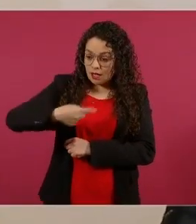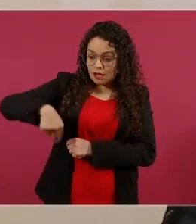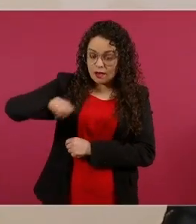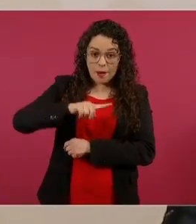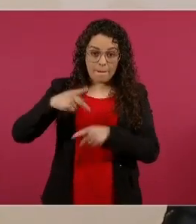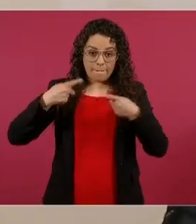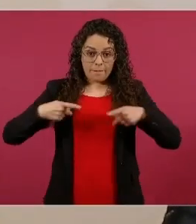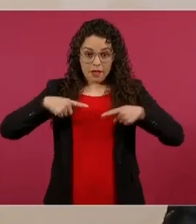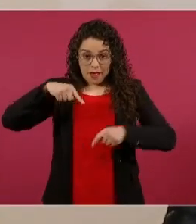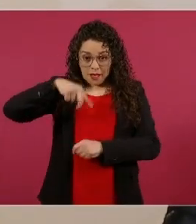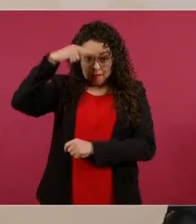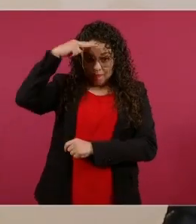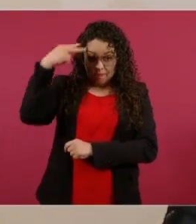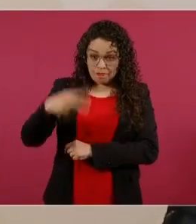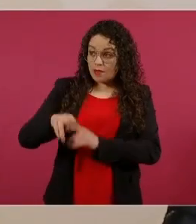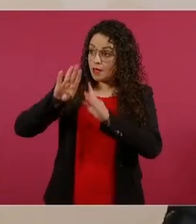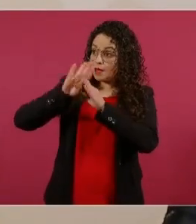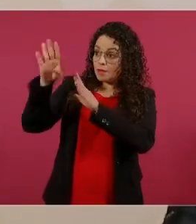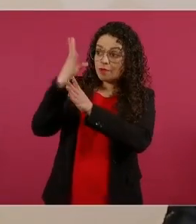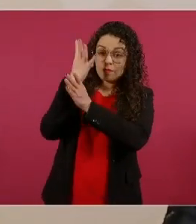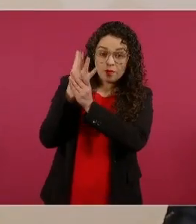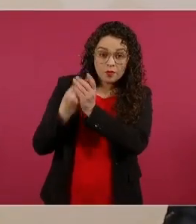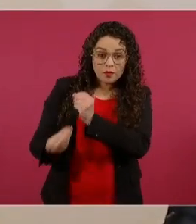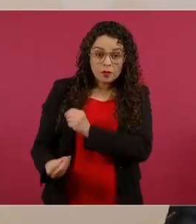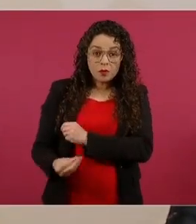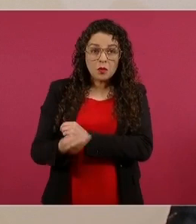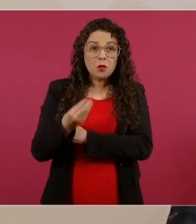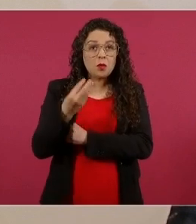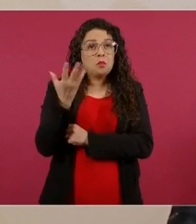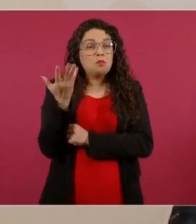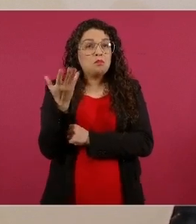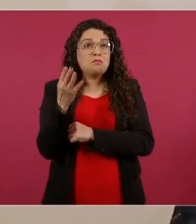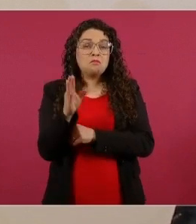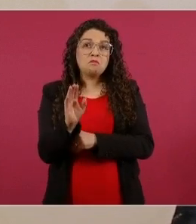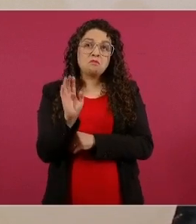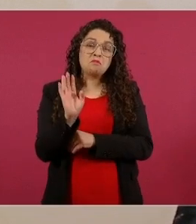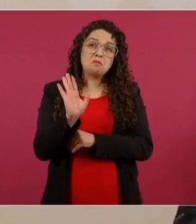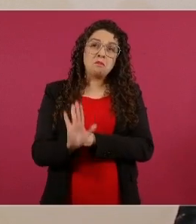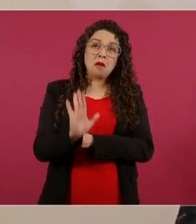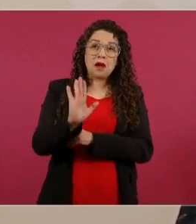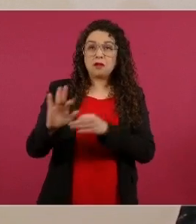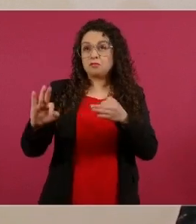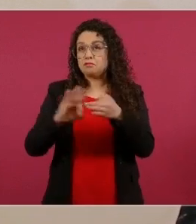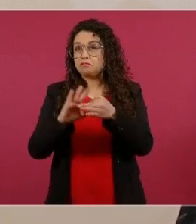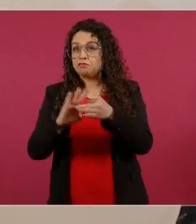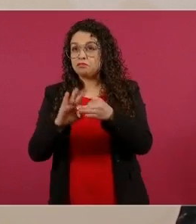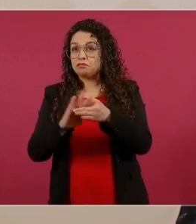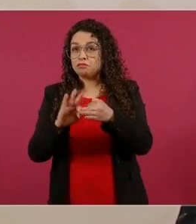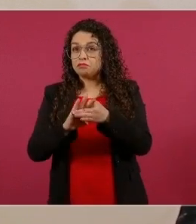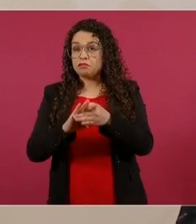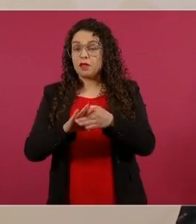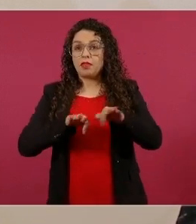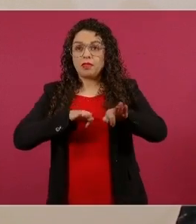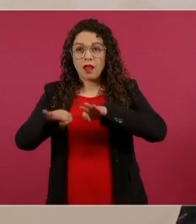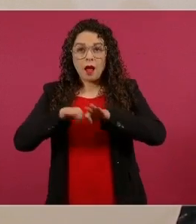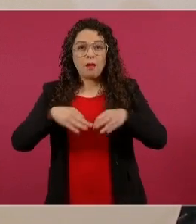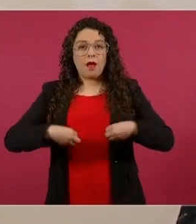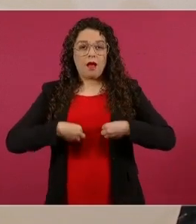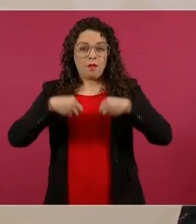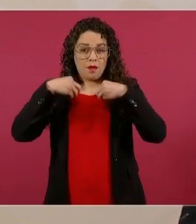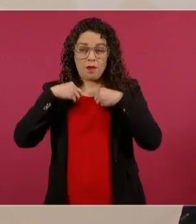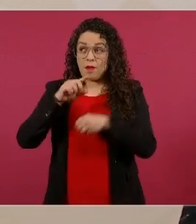mexicanos que llevan más de 5 años viviendo trabajando